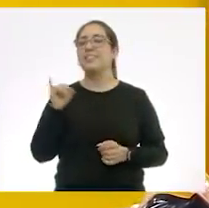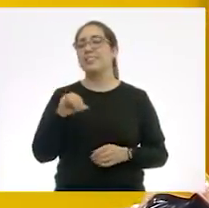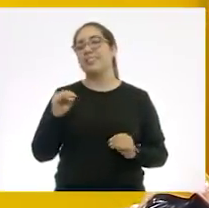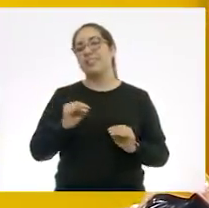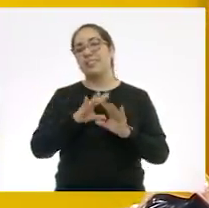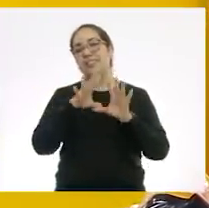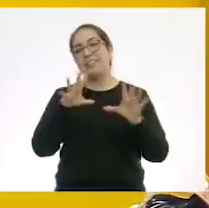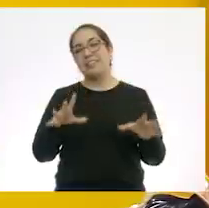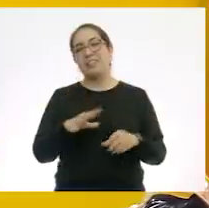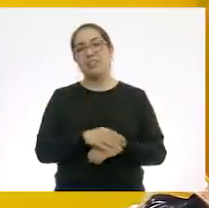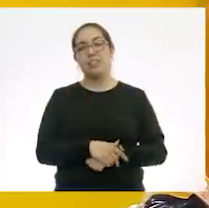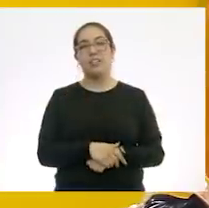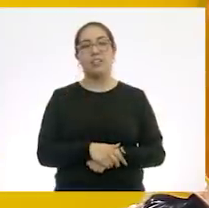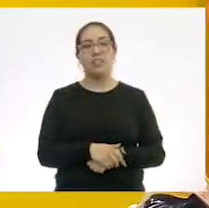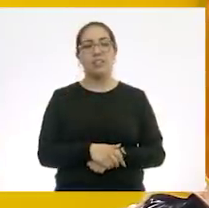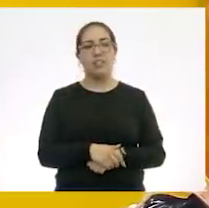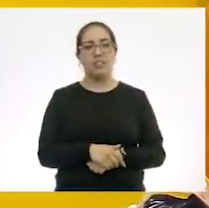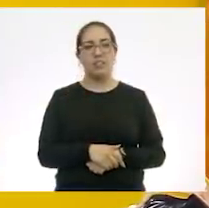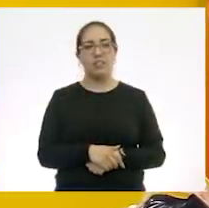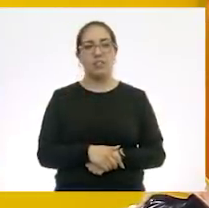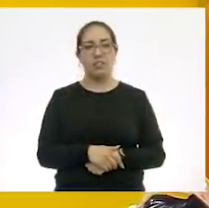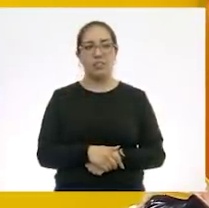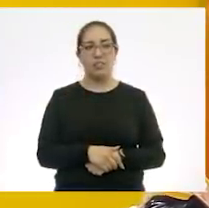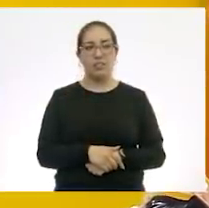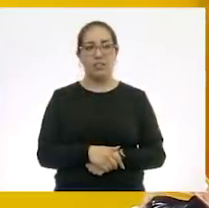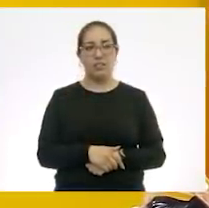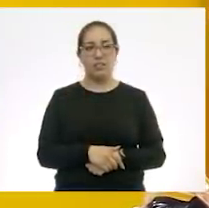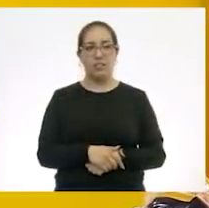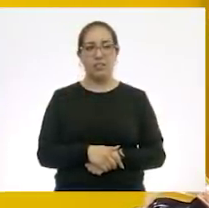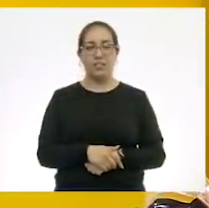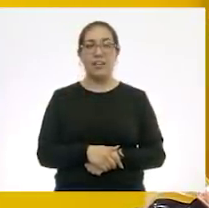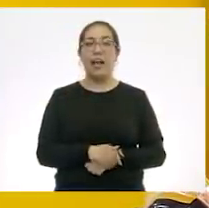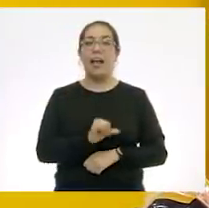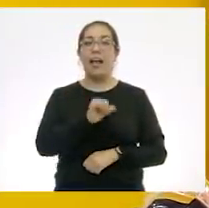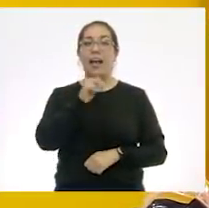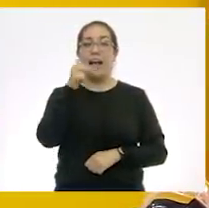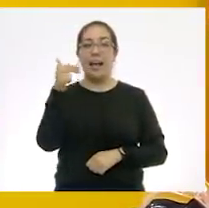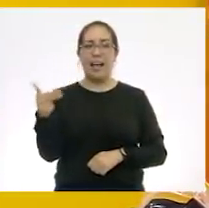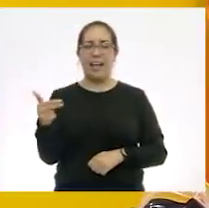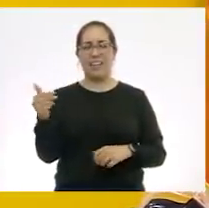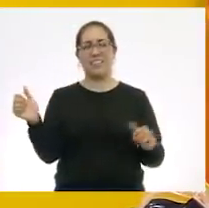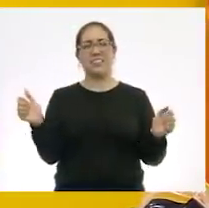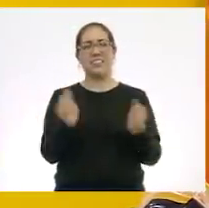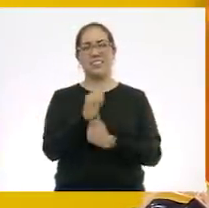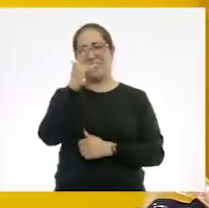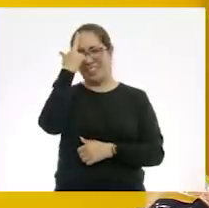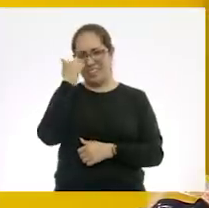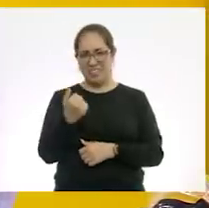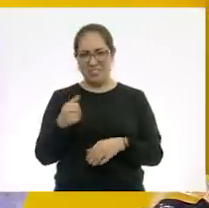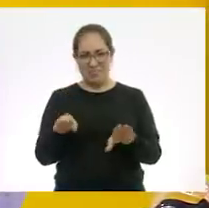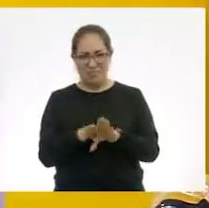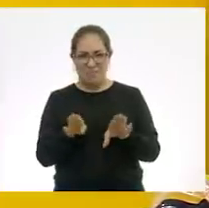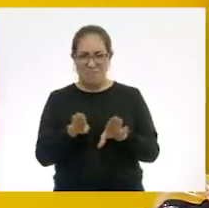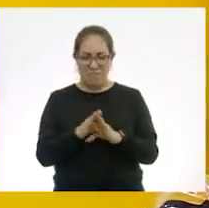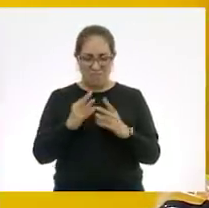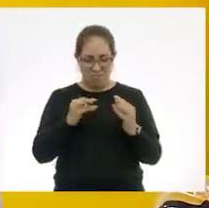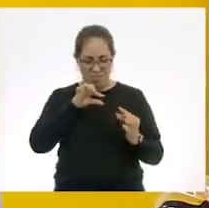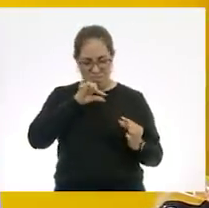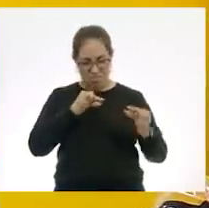va así, no. Sí, ah, así. Con razón no le encontraba la forma correcta,